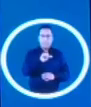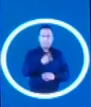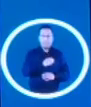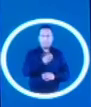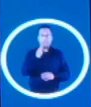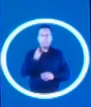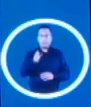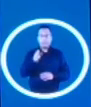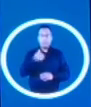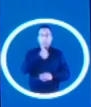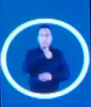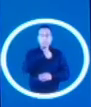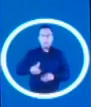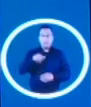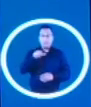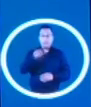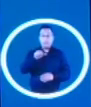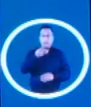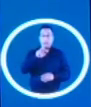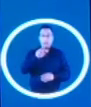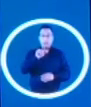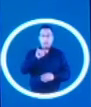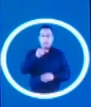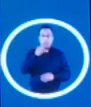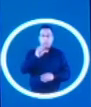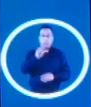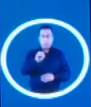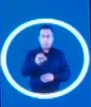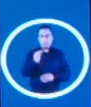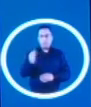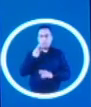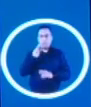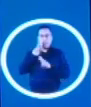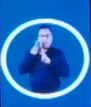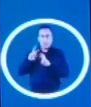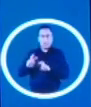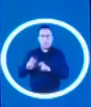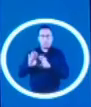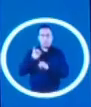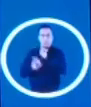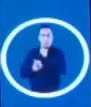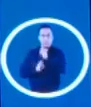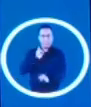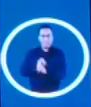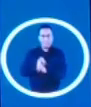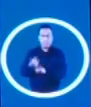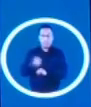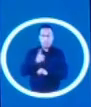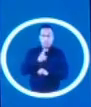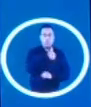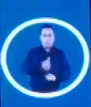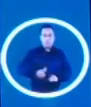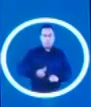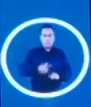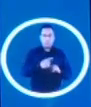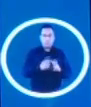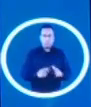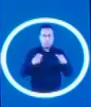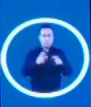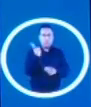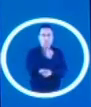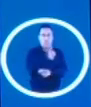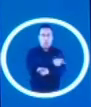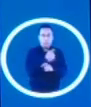presidente Araujo Ibarra, consultores internacionales y presidente de la Comisión Política de